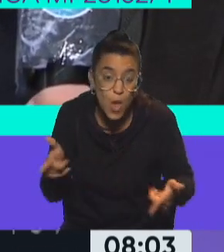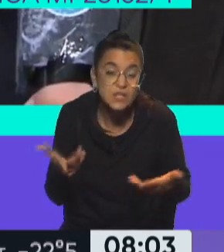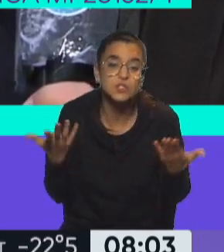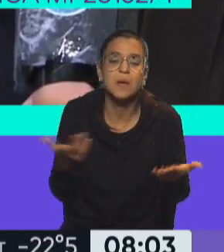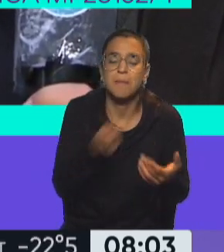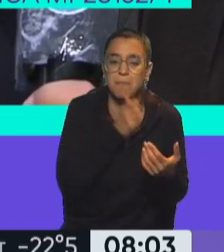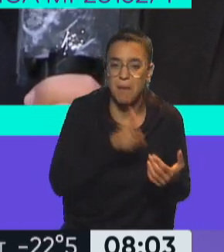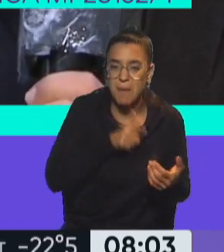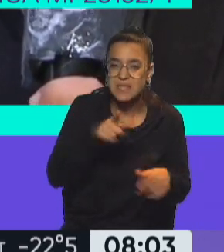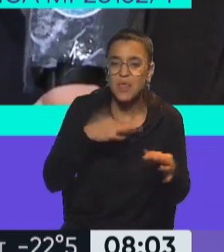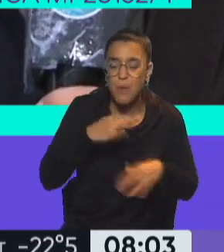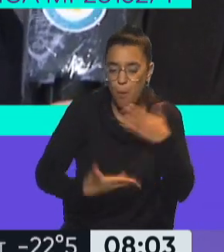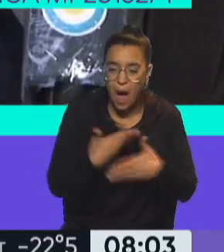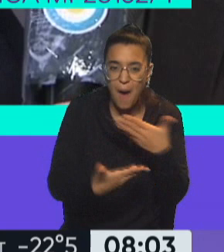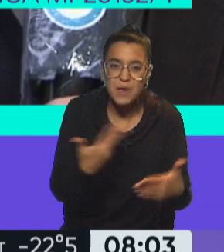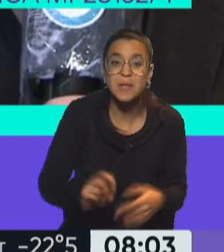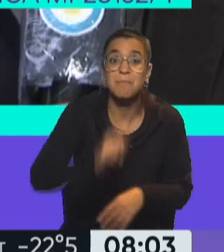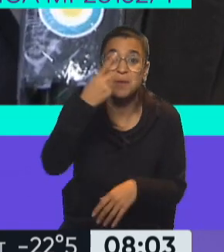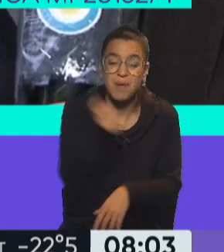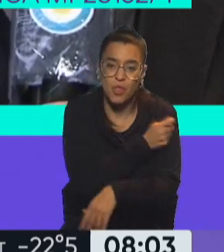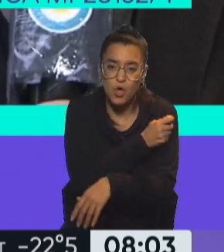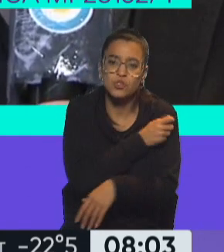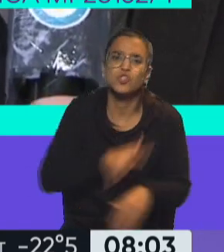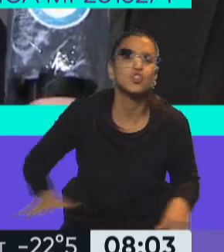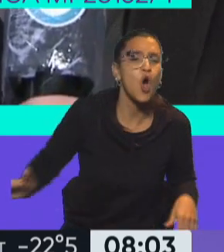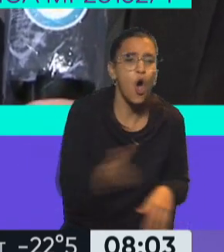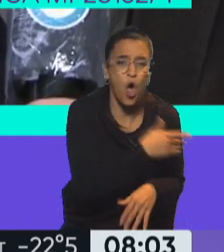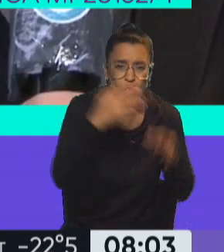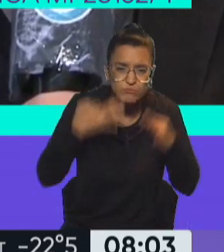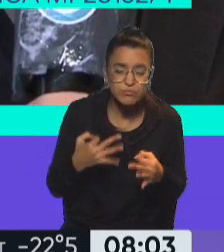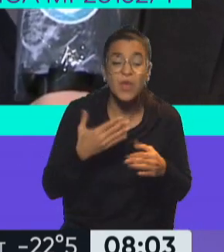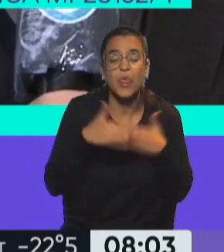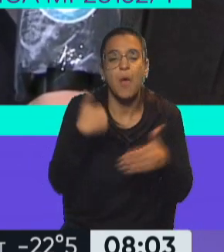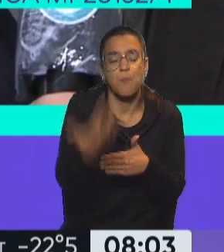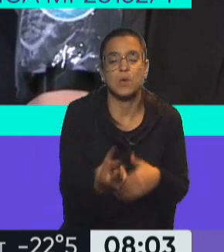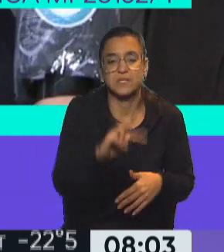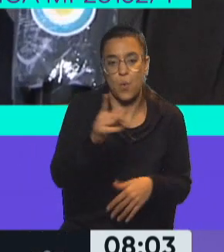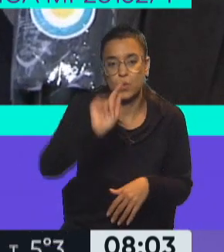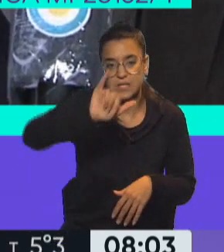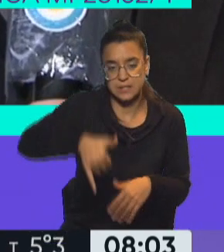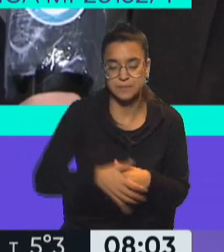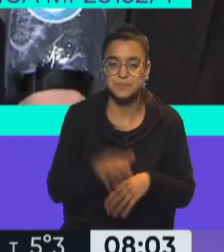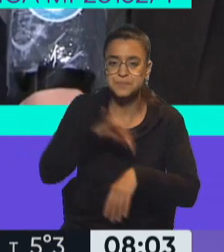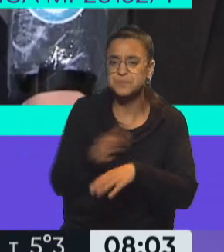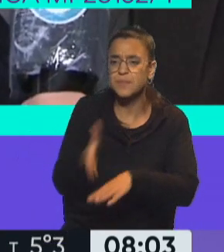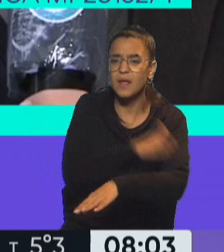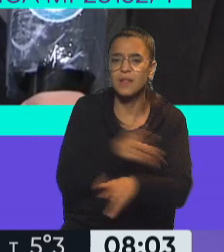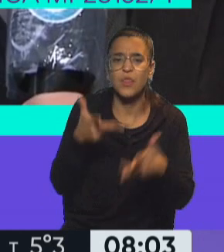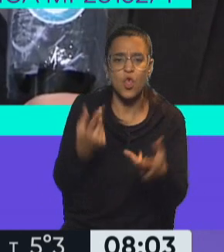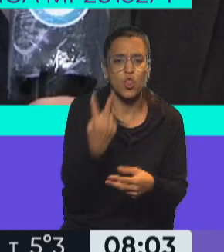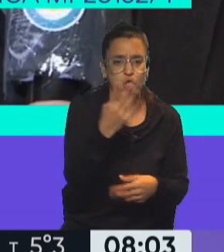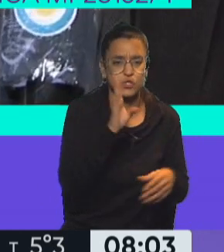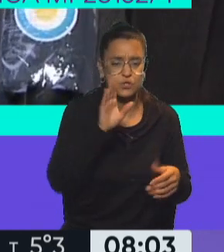que me parece que hay que avanzar en vacunar con primera dosis al resto de los argentinos y a partir de allí poner la segunda dosis. Doctor, recién nombraba estos dos